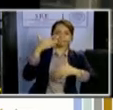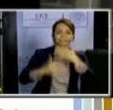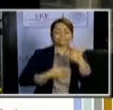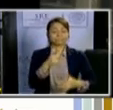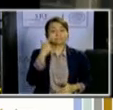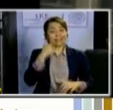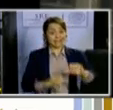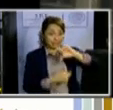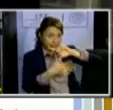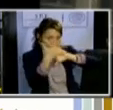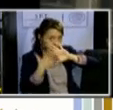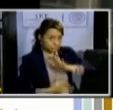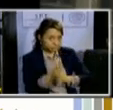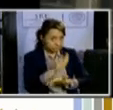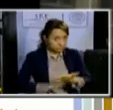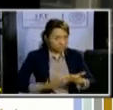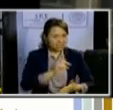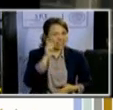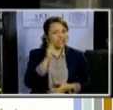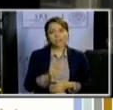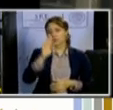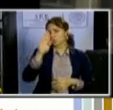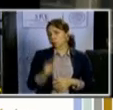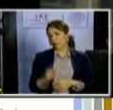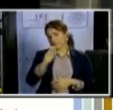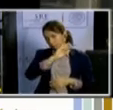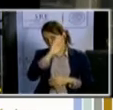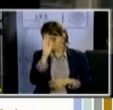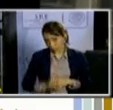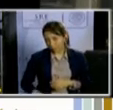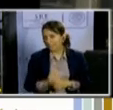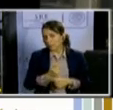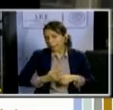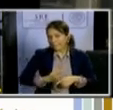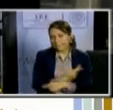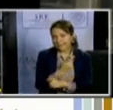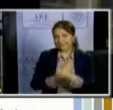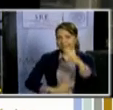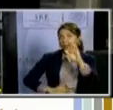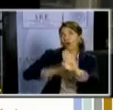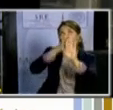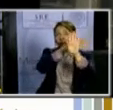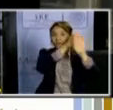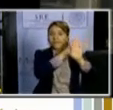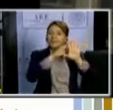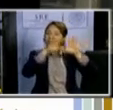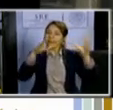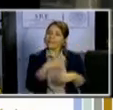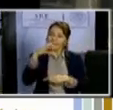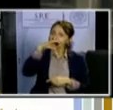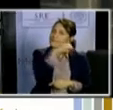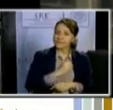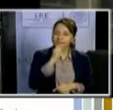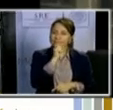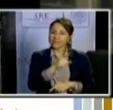América Latina representa el 9% de las emisiones globales de gases de efecto invernadero y 5% de las emisiones de